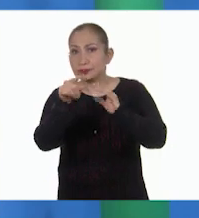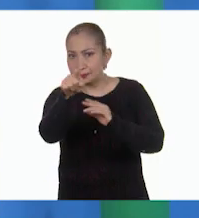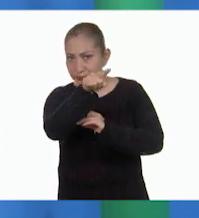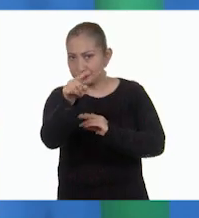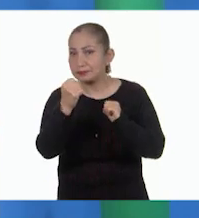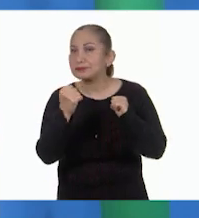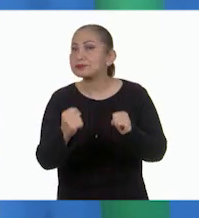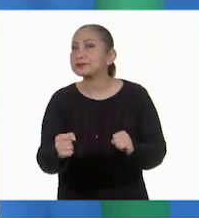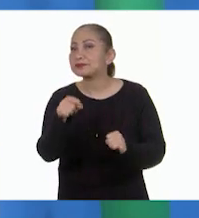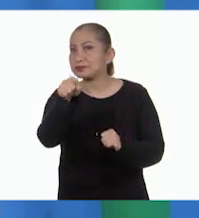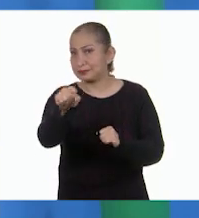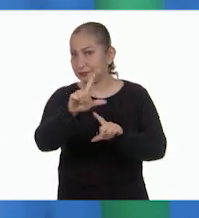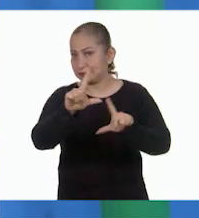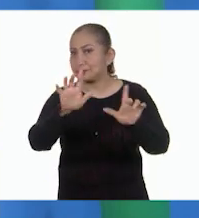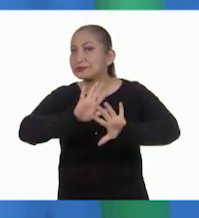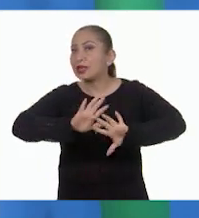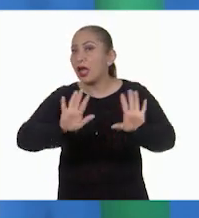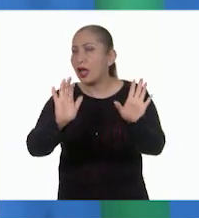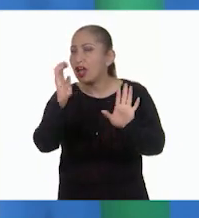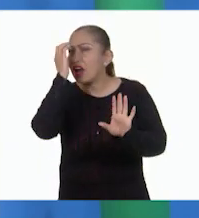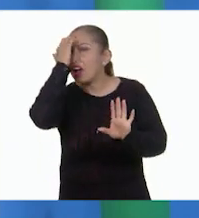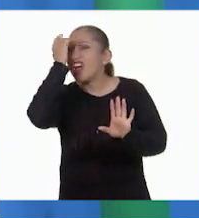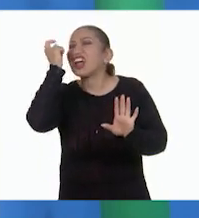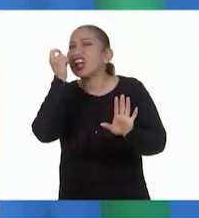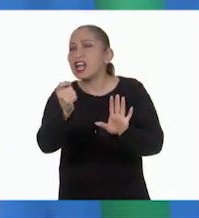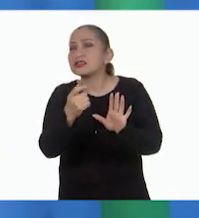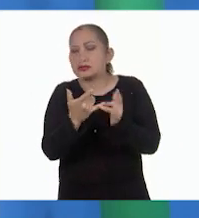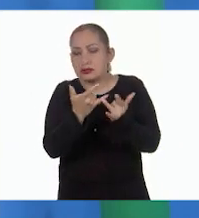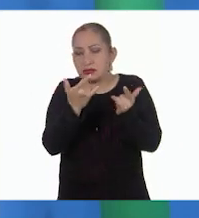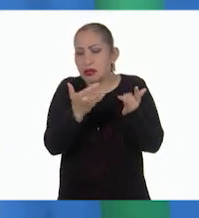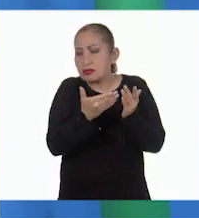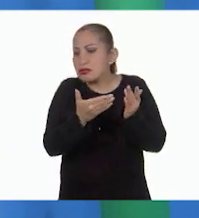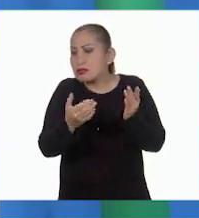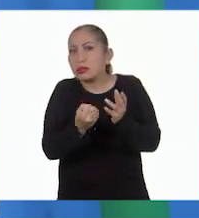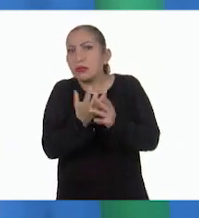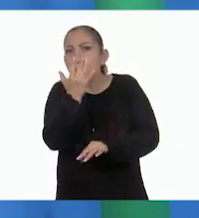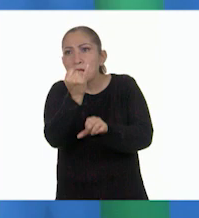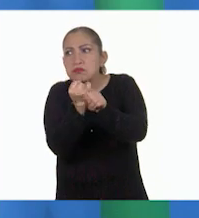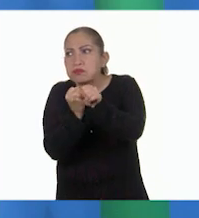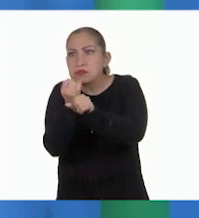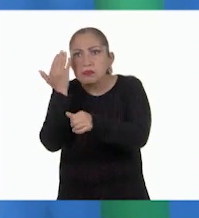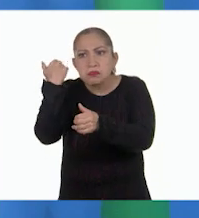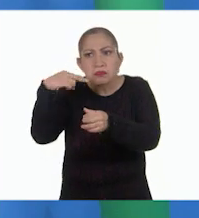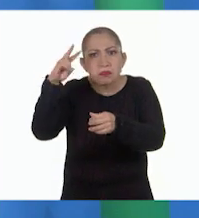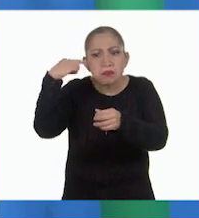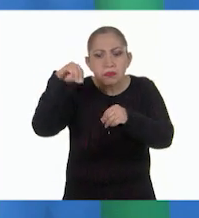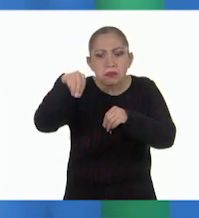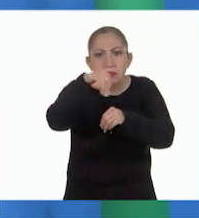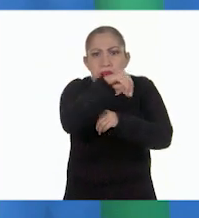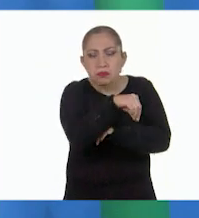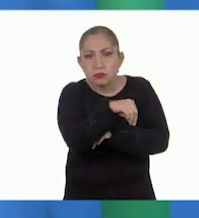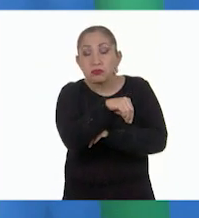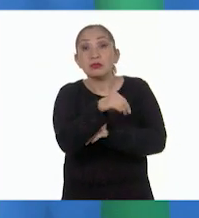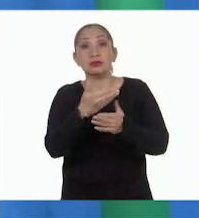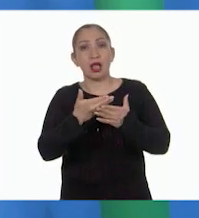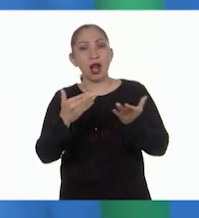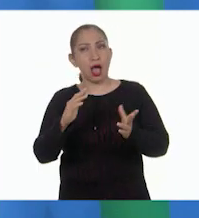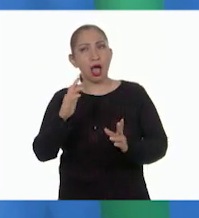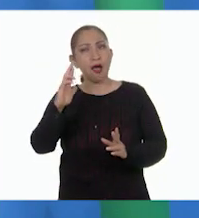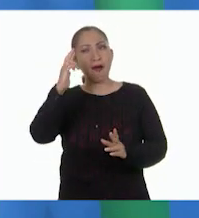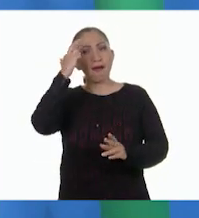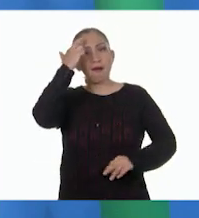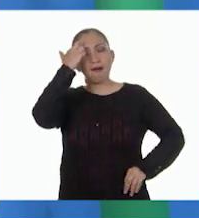estoy seguro que también están listos para conocer acerca de esta nueva expedición. Y de hecho, ahora que lo